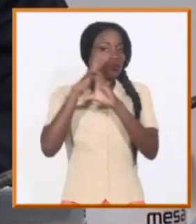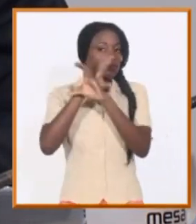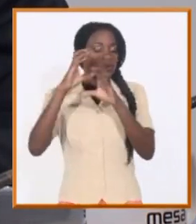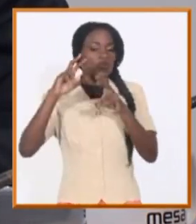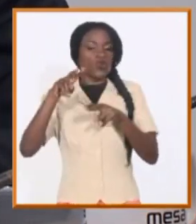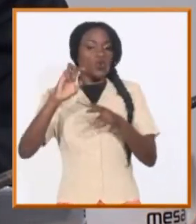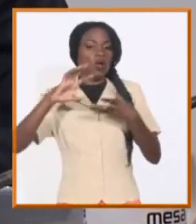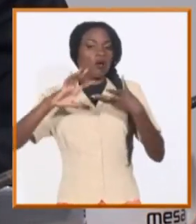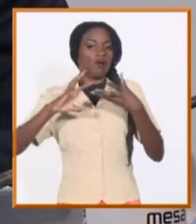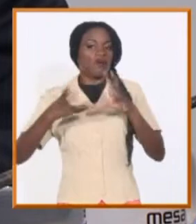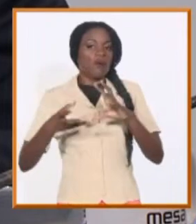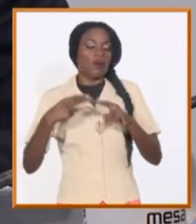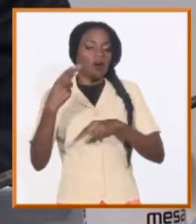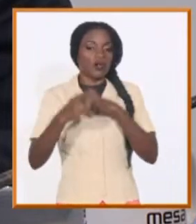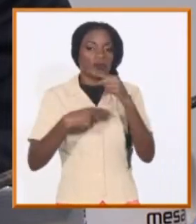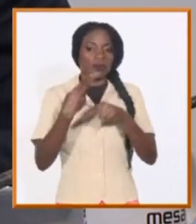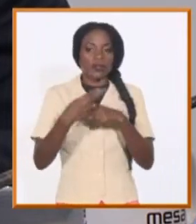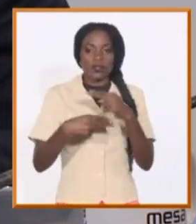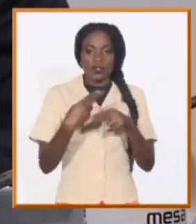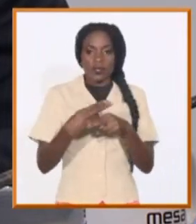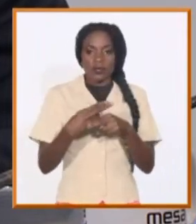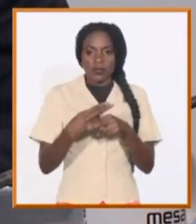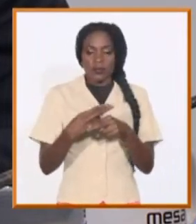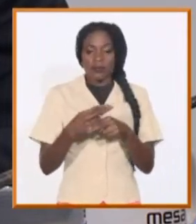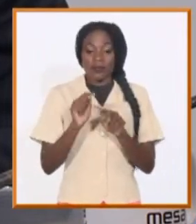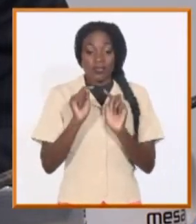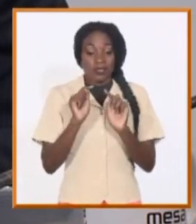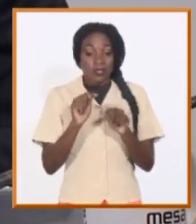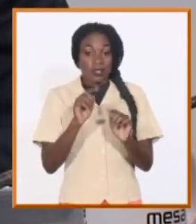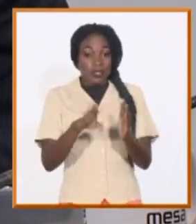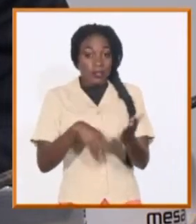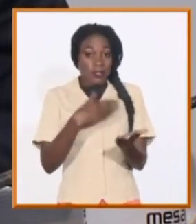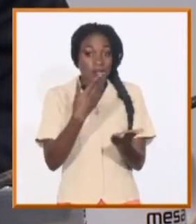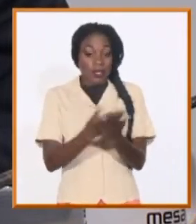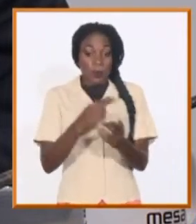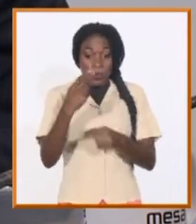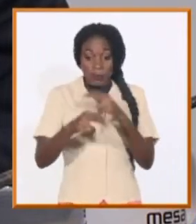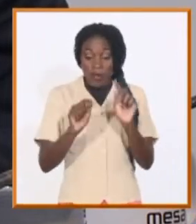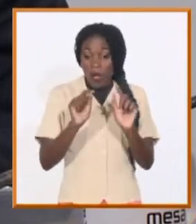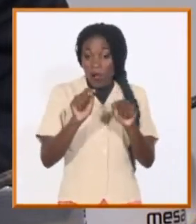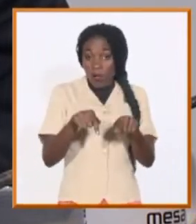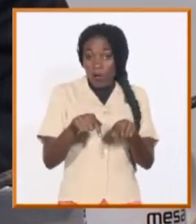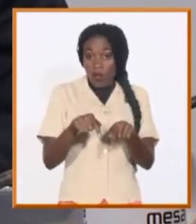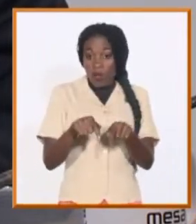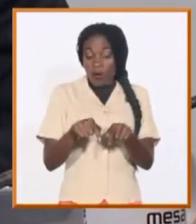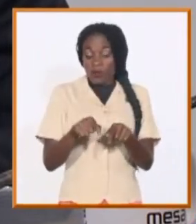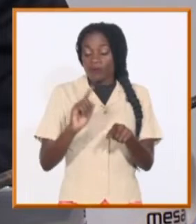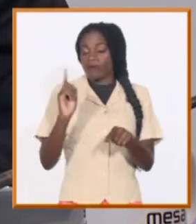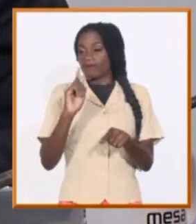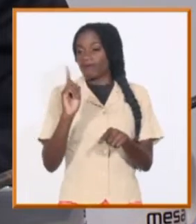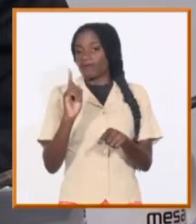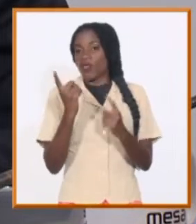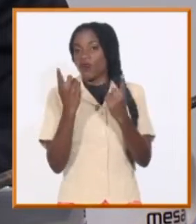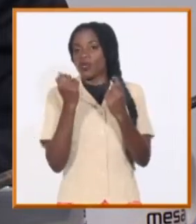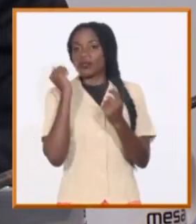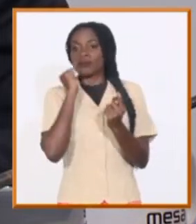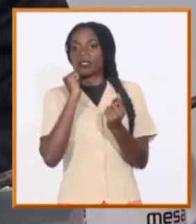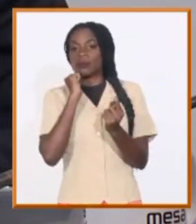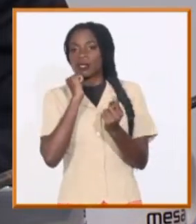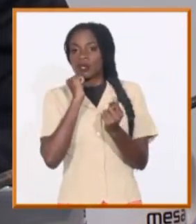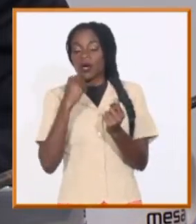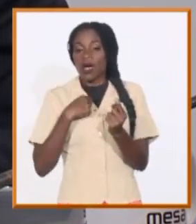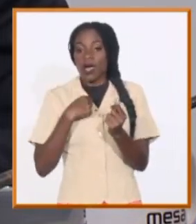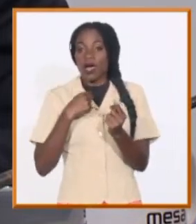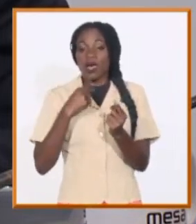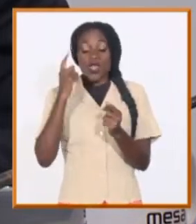fórmulas. Se ha constatado que lo que estamos haciendo hasta ahora no es suficiente, y tendremos que, desde